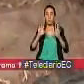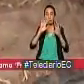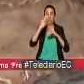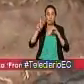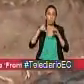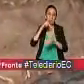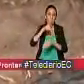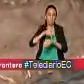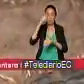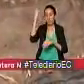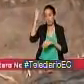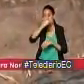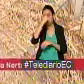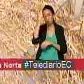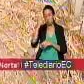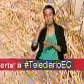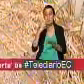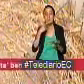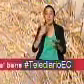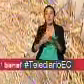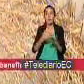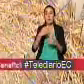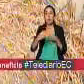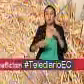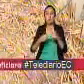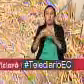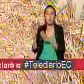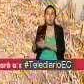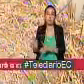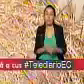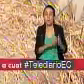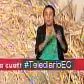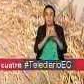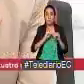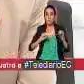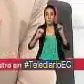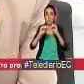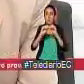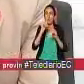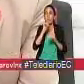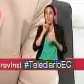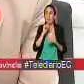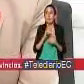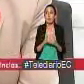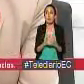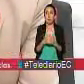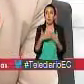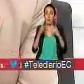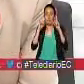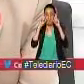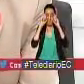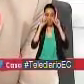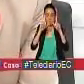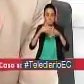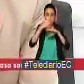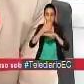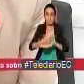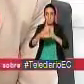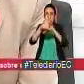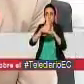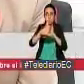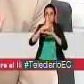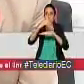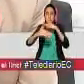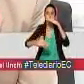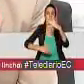derecho aseguran que existe un inconveniente al calificar estos actos como delitos de acción privada. No tendremos a la Fiscalía como titular de la acción penal